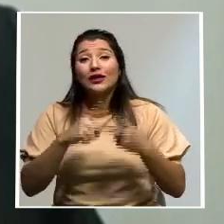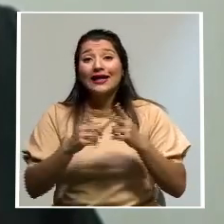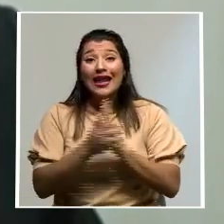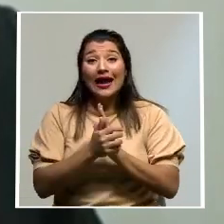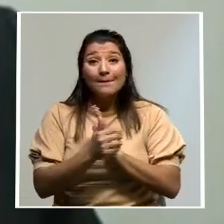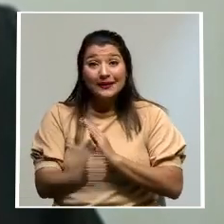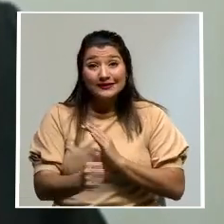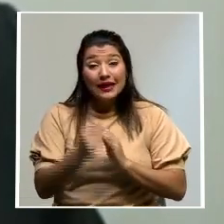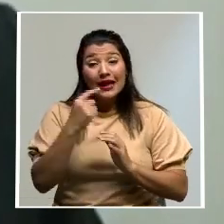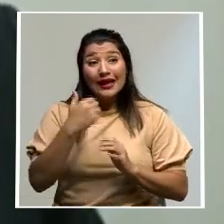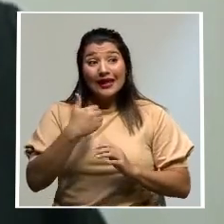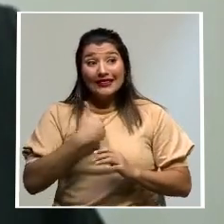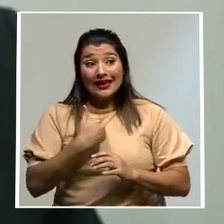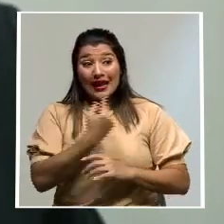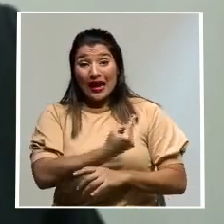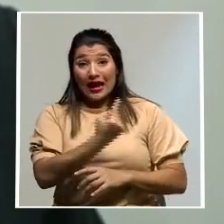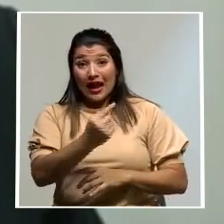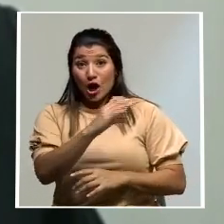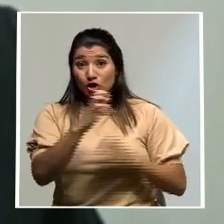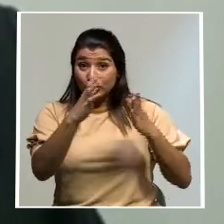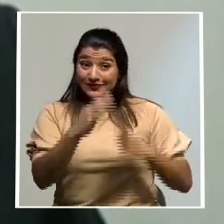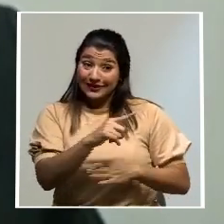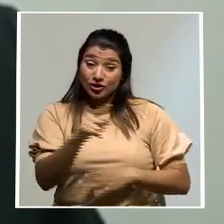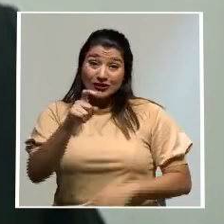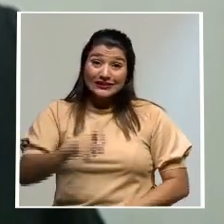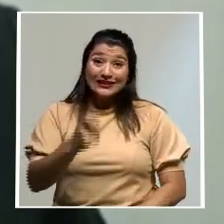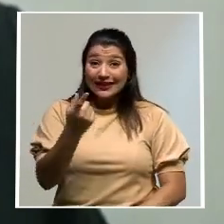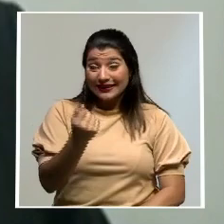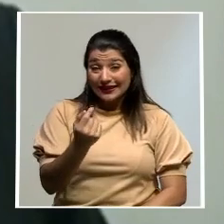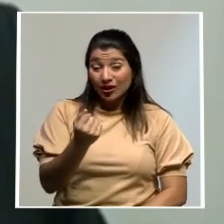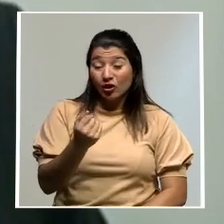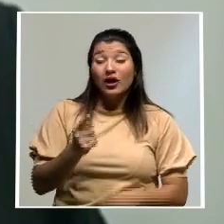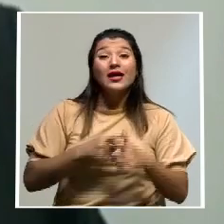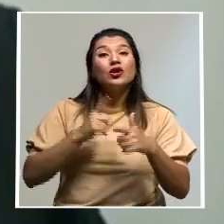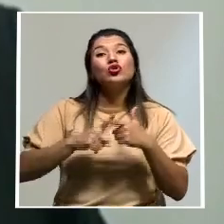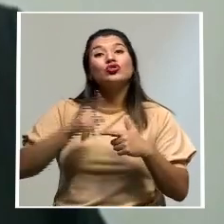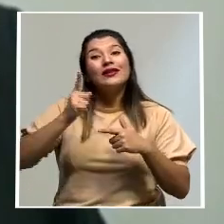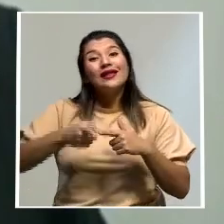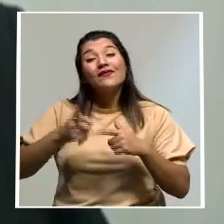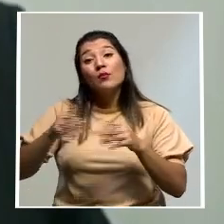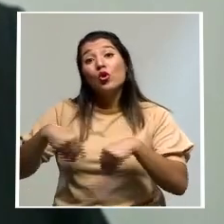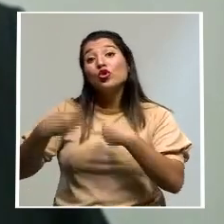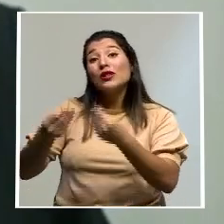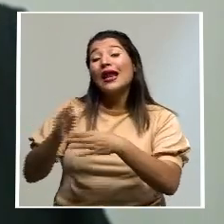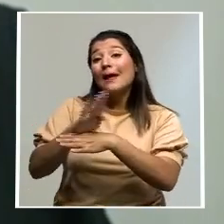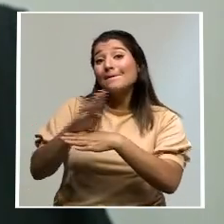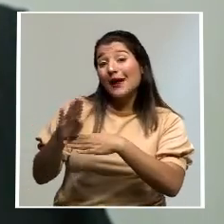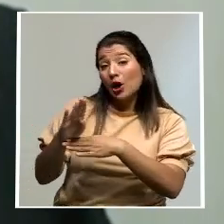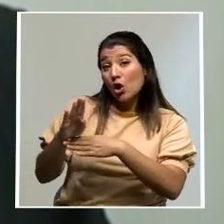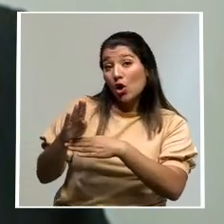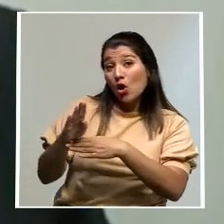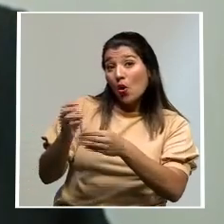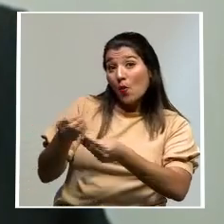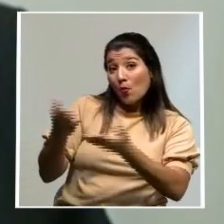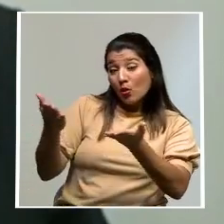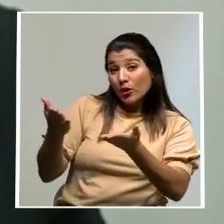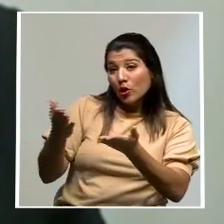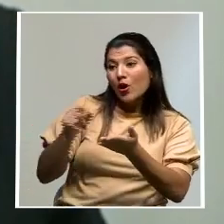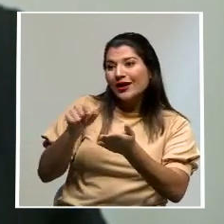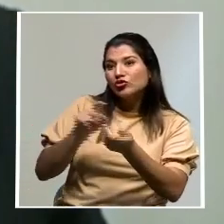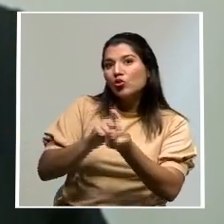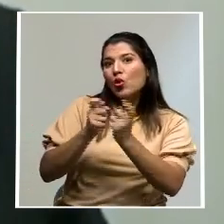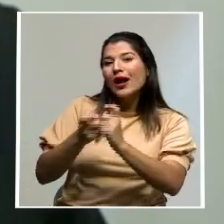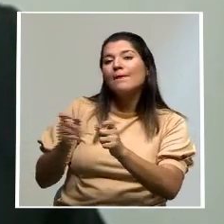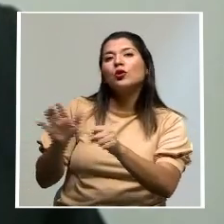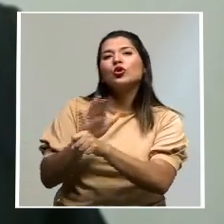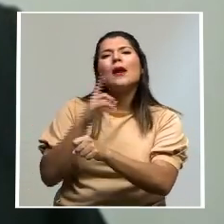cada costarricense. Y muchos están ocupando recursos. Hay que darle a la banca estatal un cambio total para que se acerque al